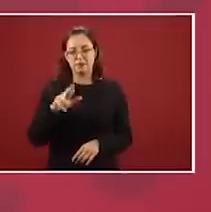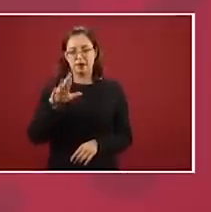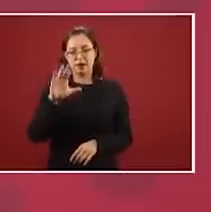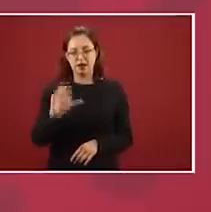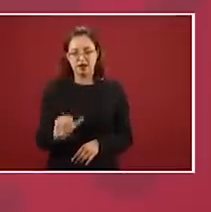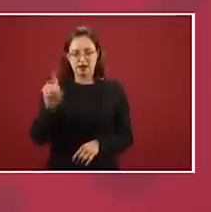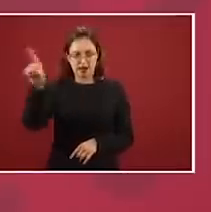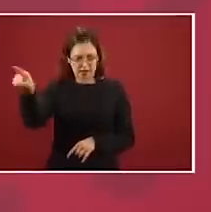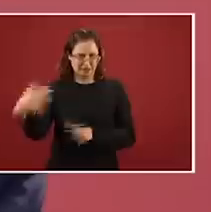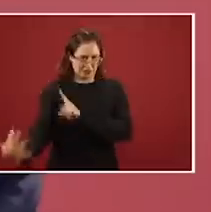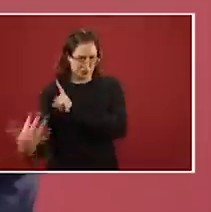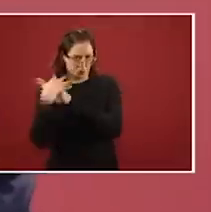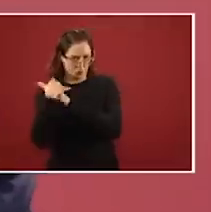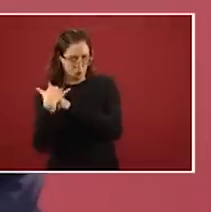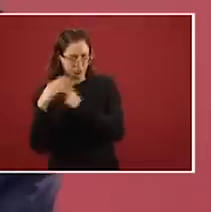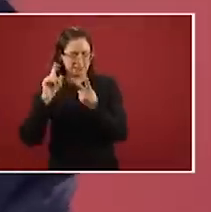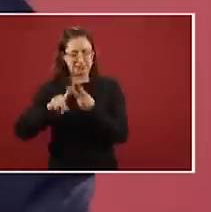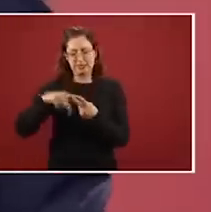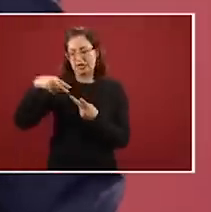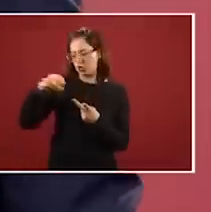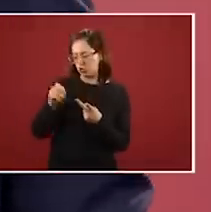y de Noruega